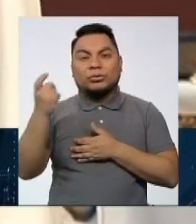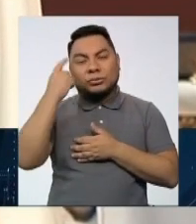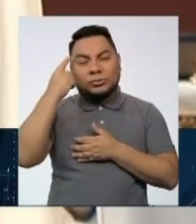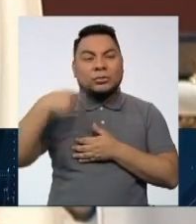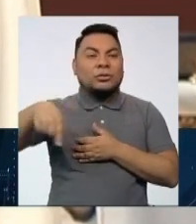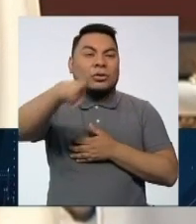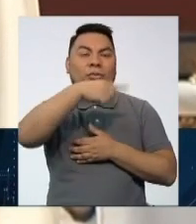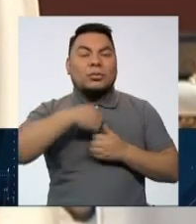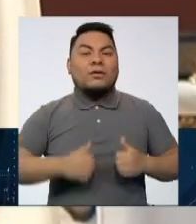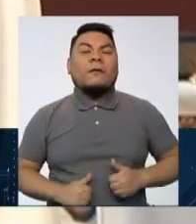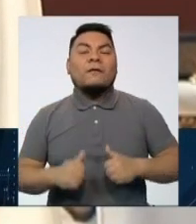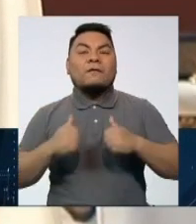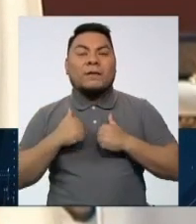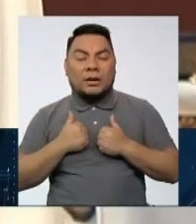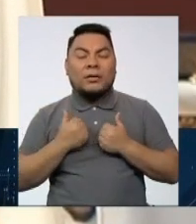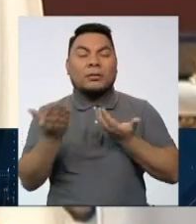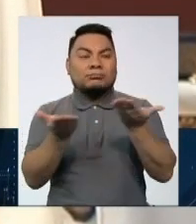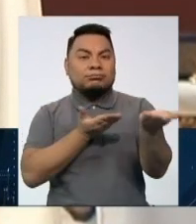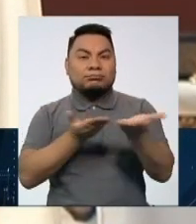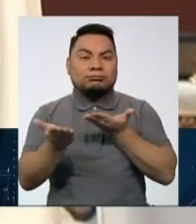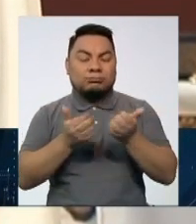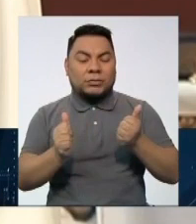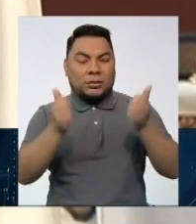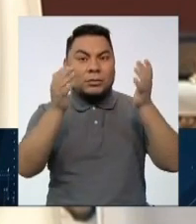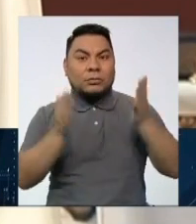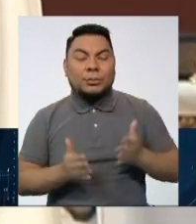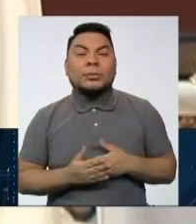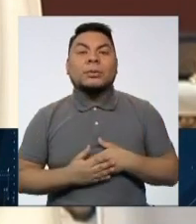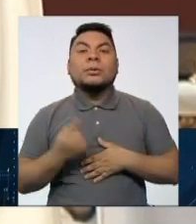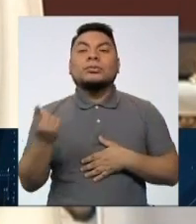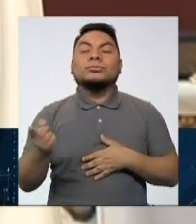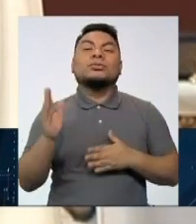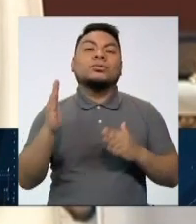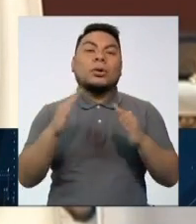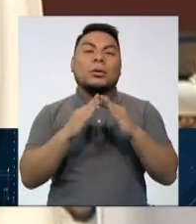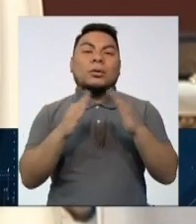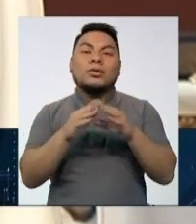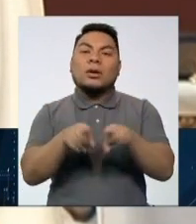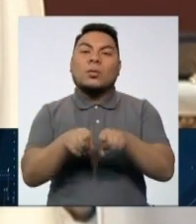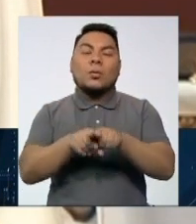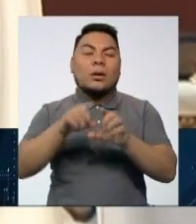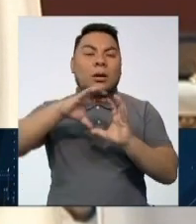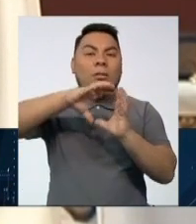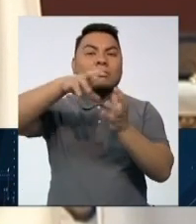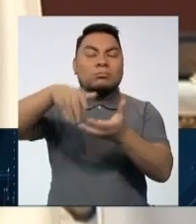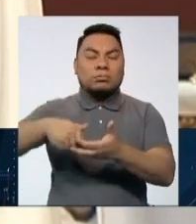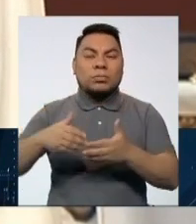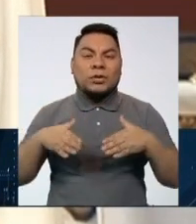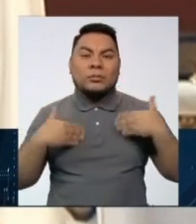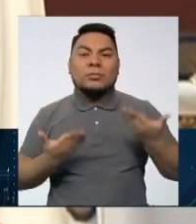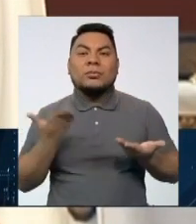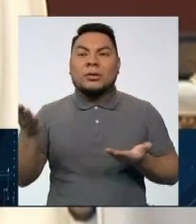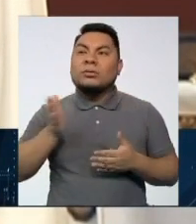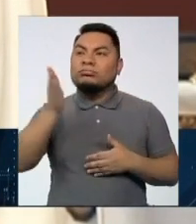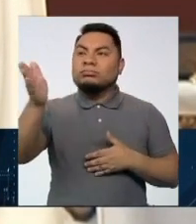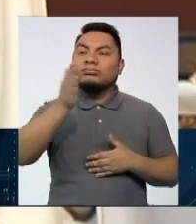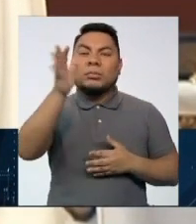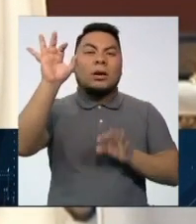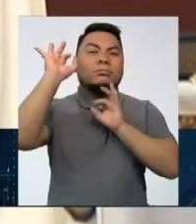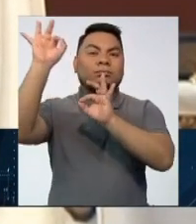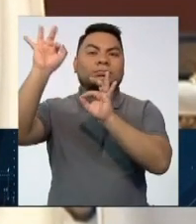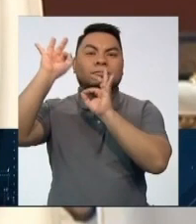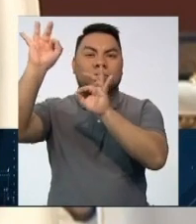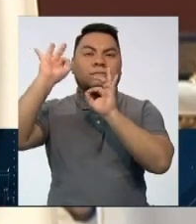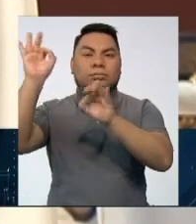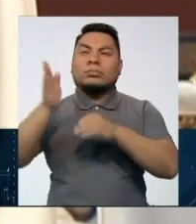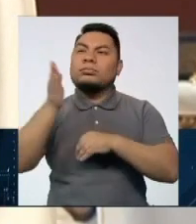vida a la apostólica, cuya casa sea el mundo, en salida misionera,